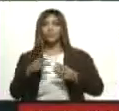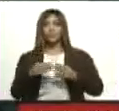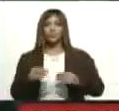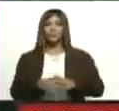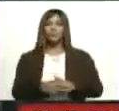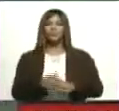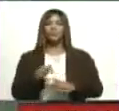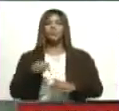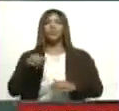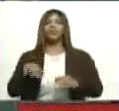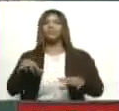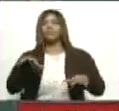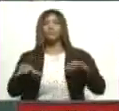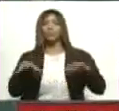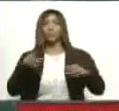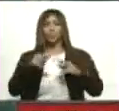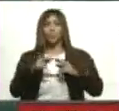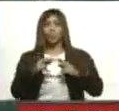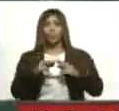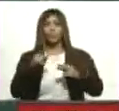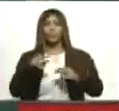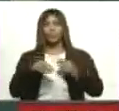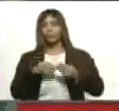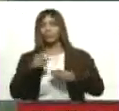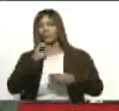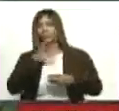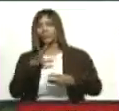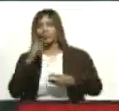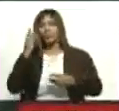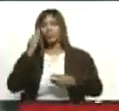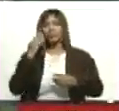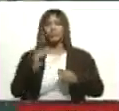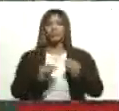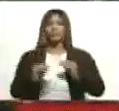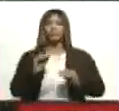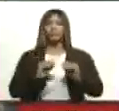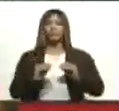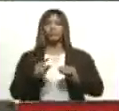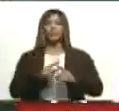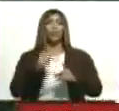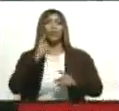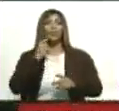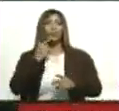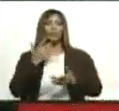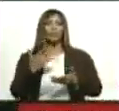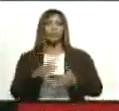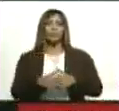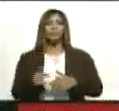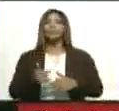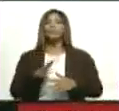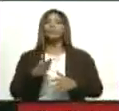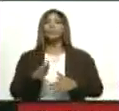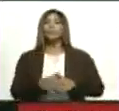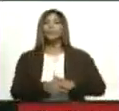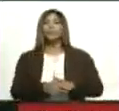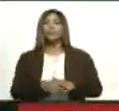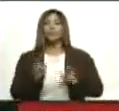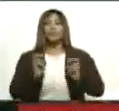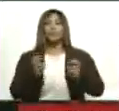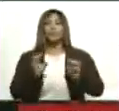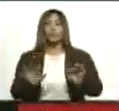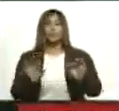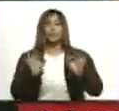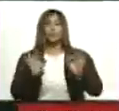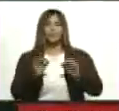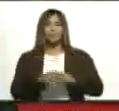Estas marionetas, José Luis, por supuesto, conocemos su historia y sabemos que no son pues títeres tradicionales, que tienen como su tema